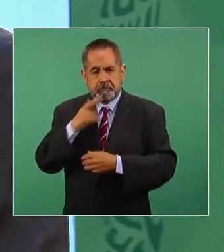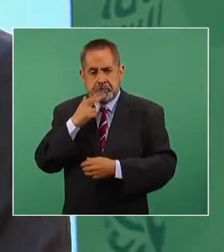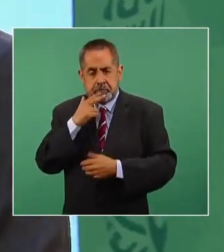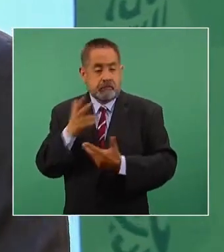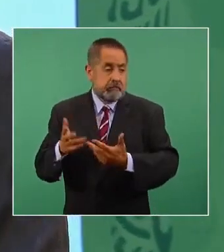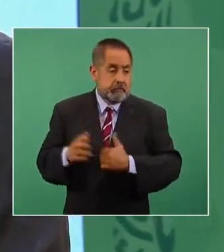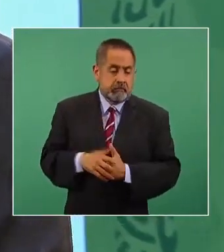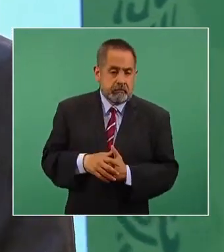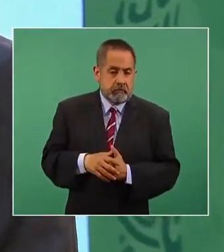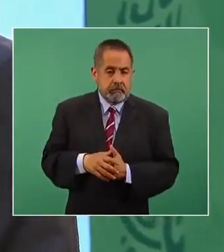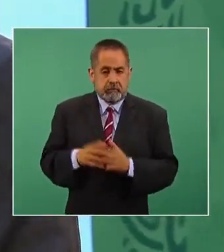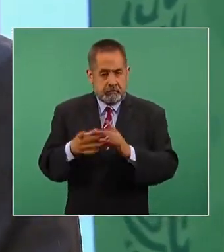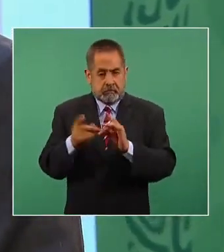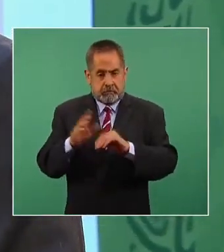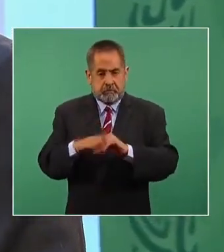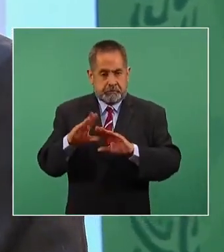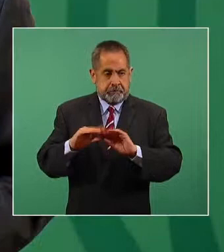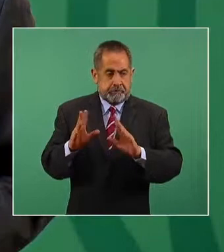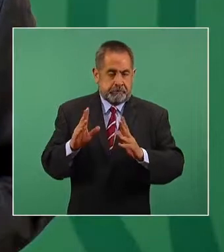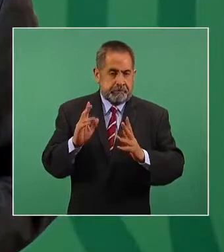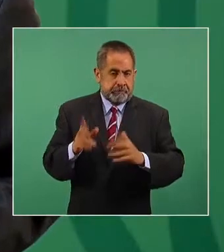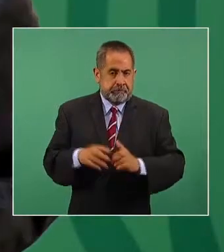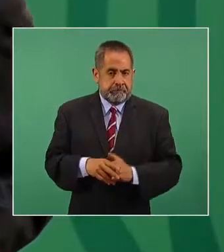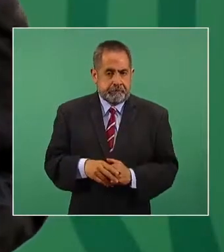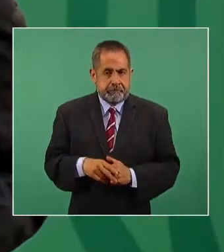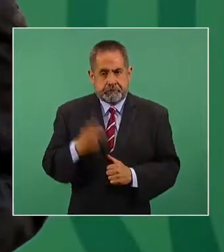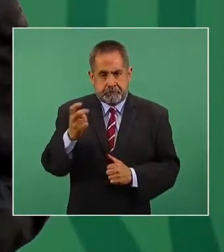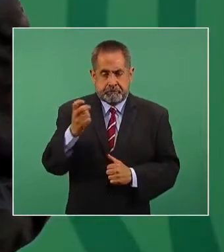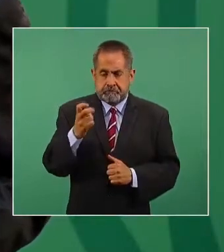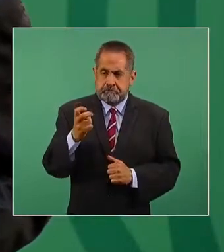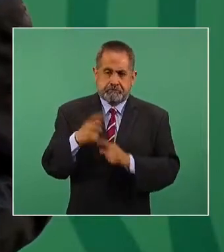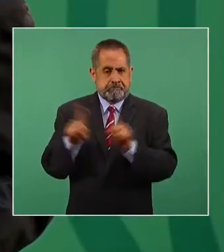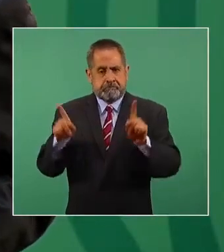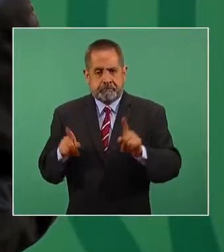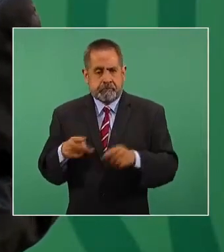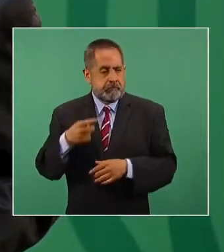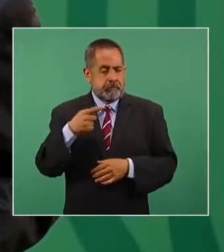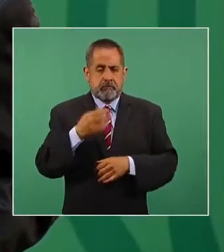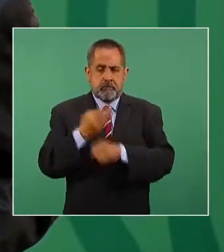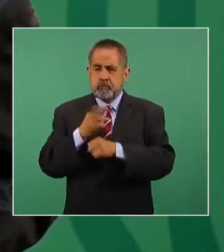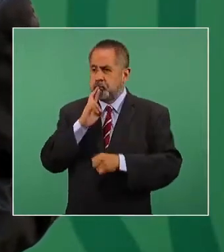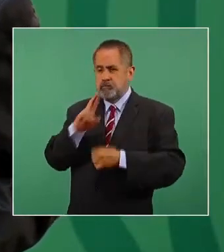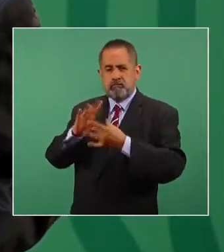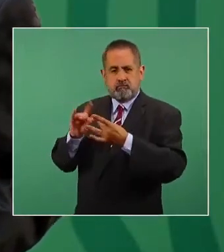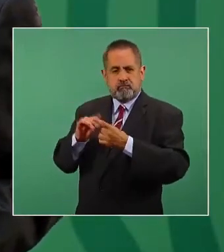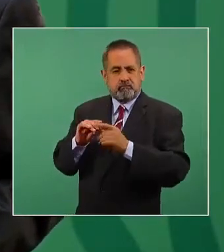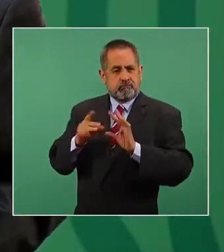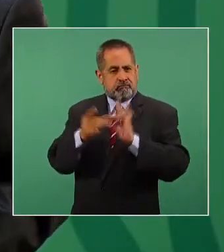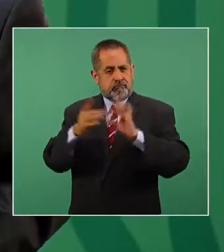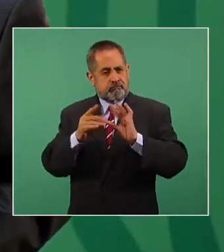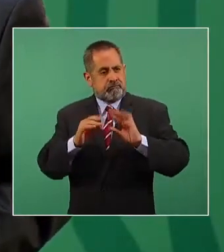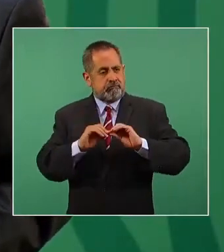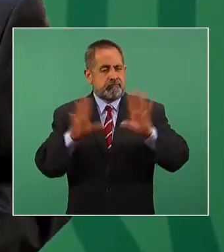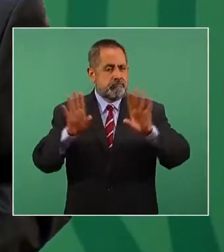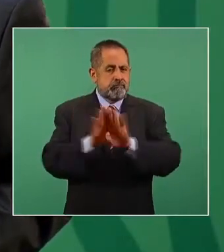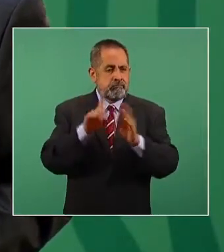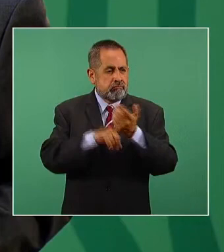se hace la distinción y por eso el reporte, los incrementos,